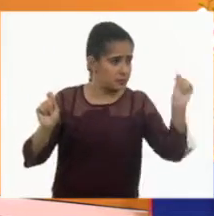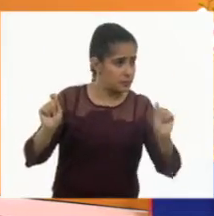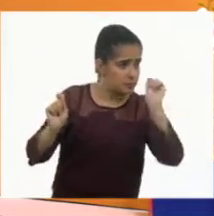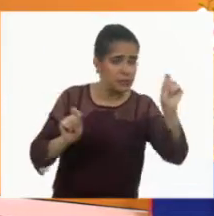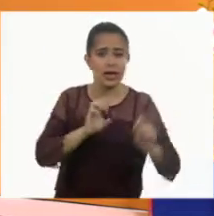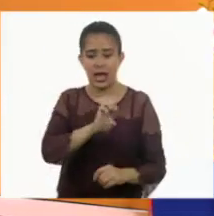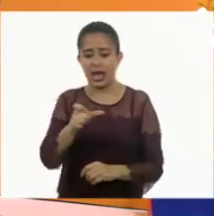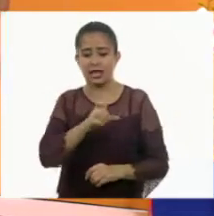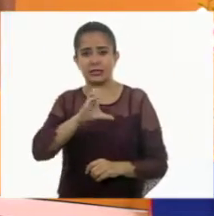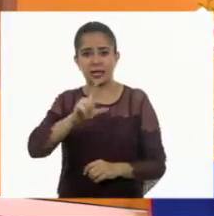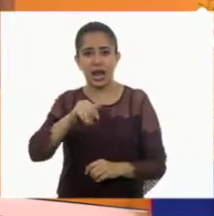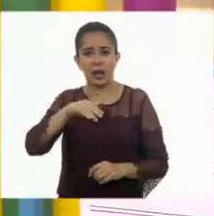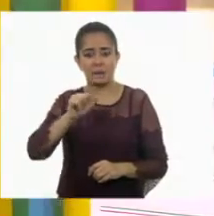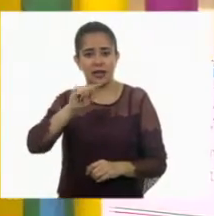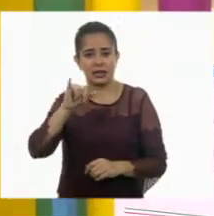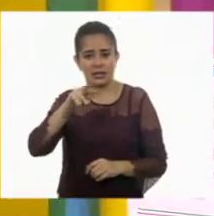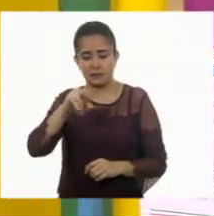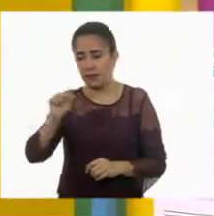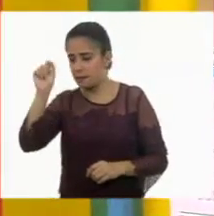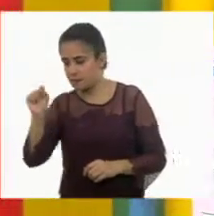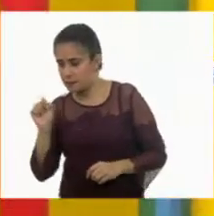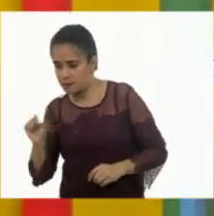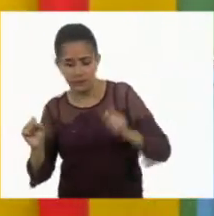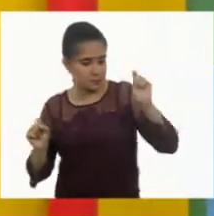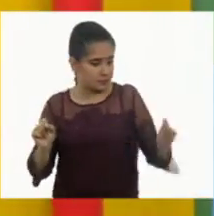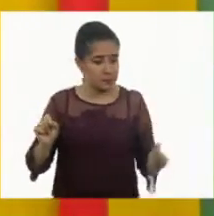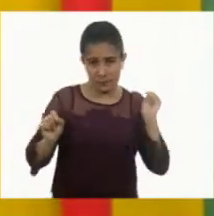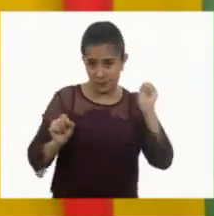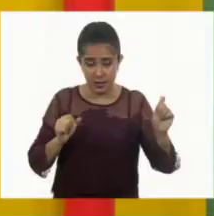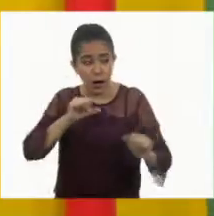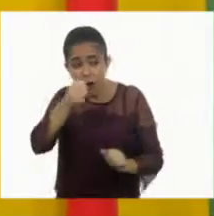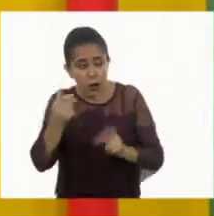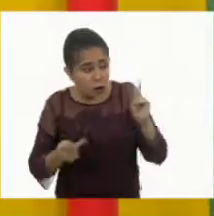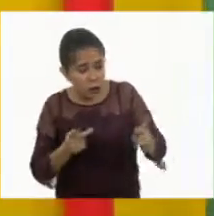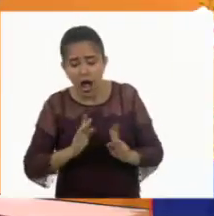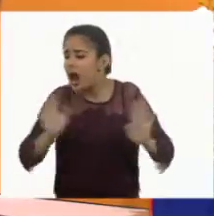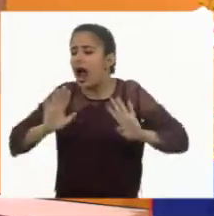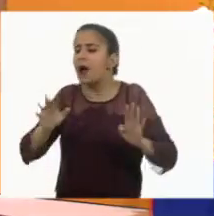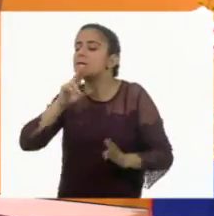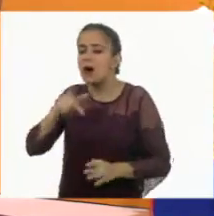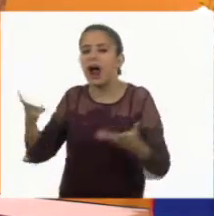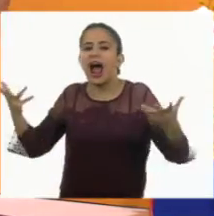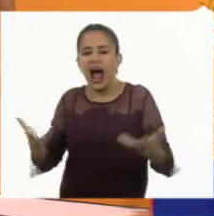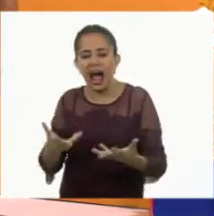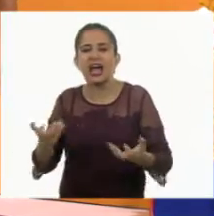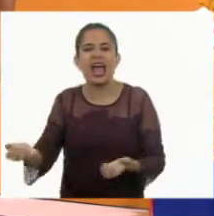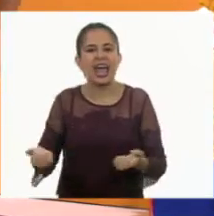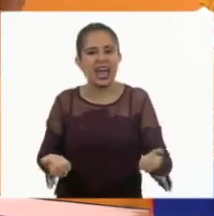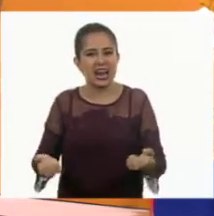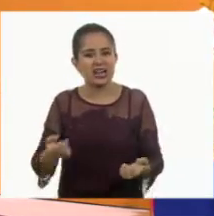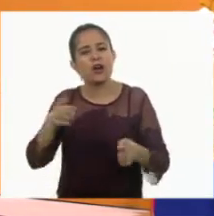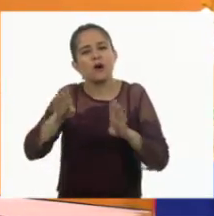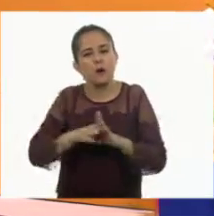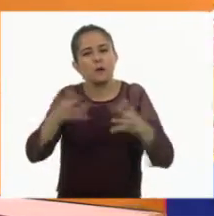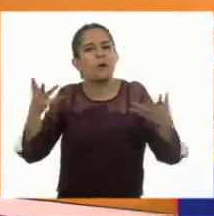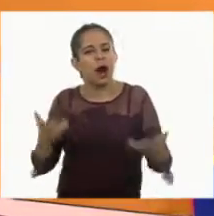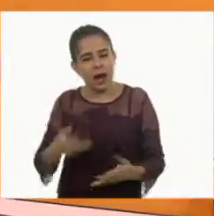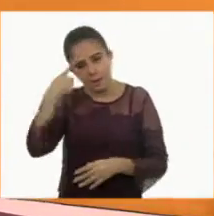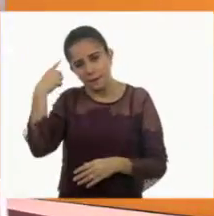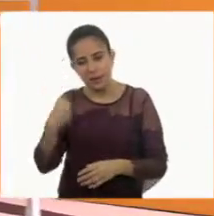a practicarlo? Vamos a practicarlo mejor. ¿Listas, niñas y niños? Pues aquí tenemos varias oraciones.